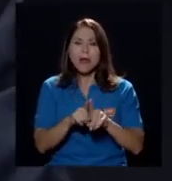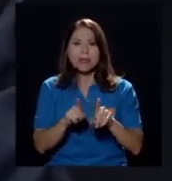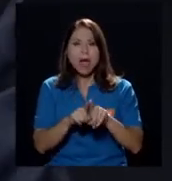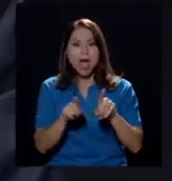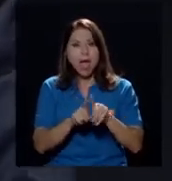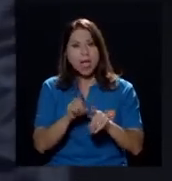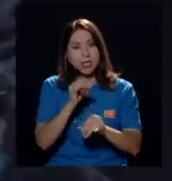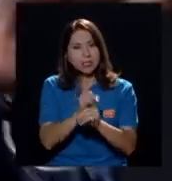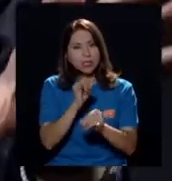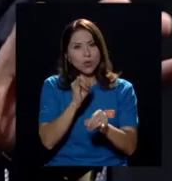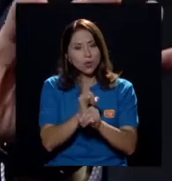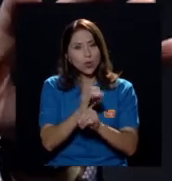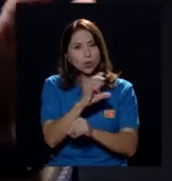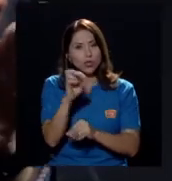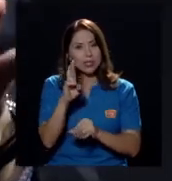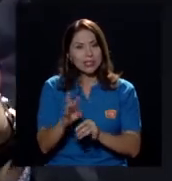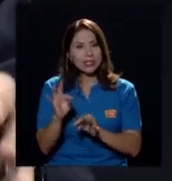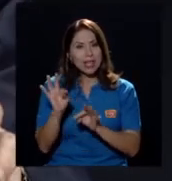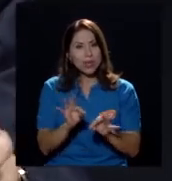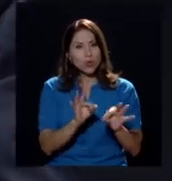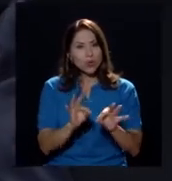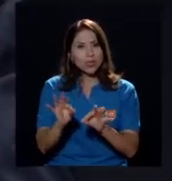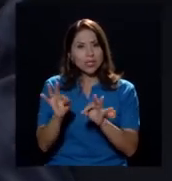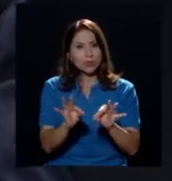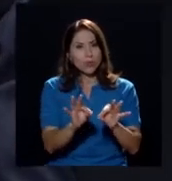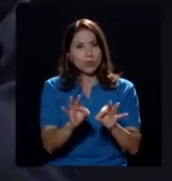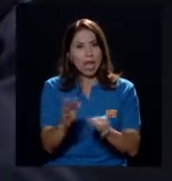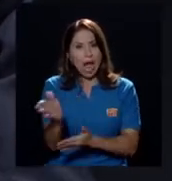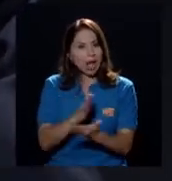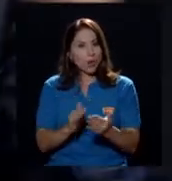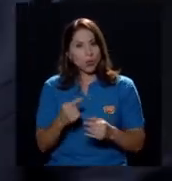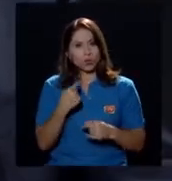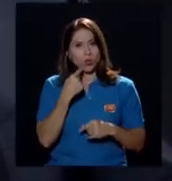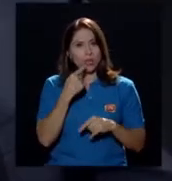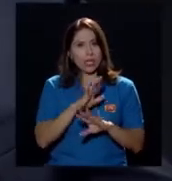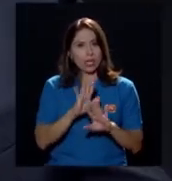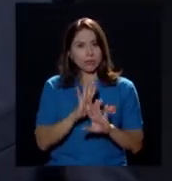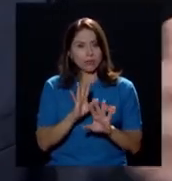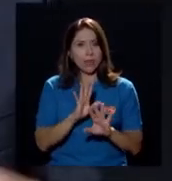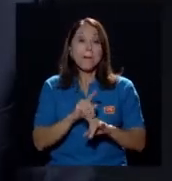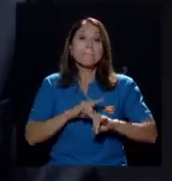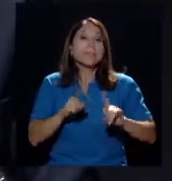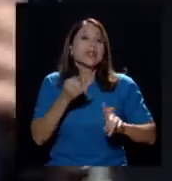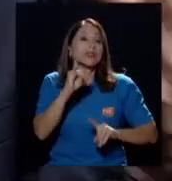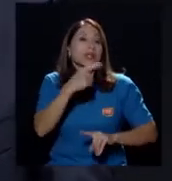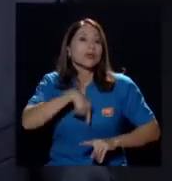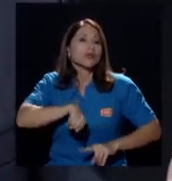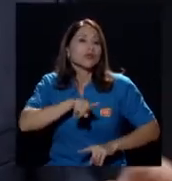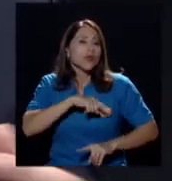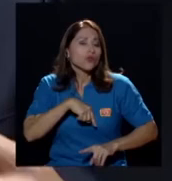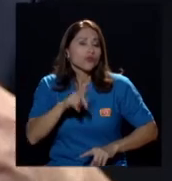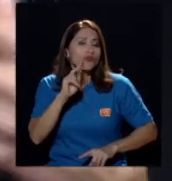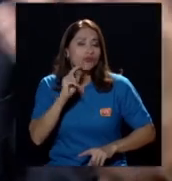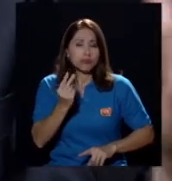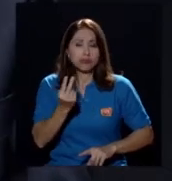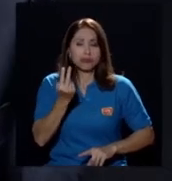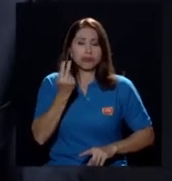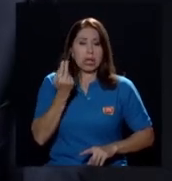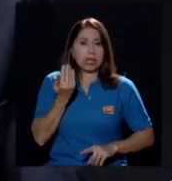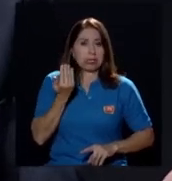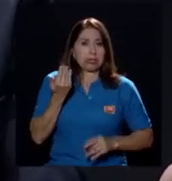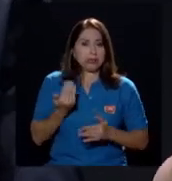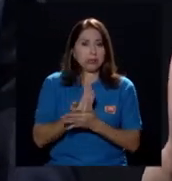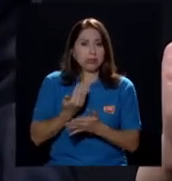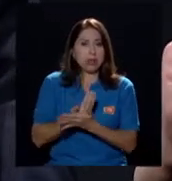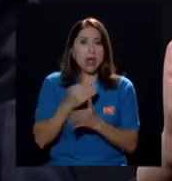de turismo estoy dejando por fuera a algunos pero si nos vamos a la historia relativamente reciente por ejemplo la